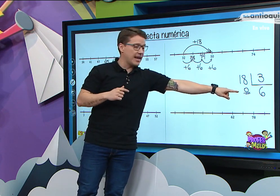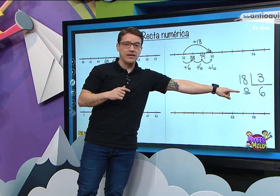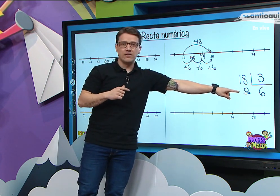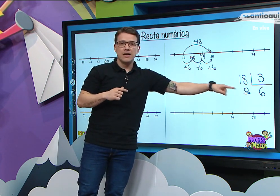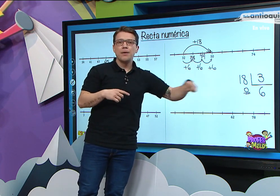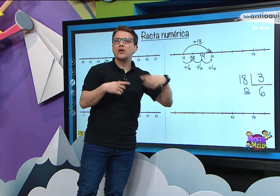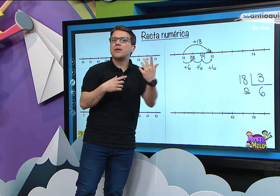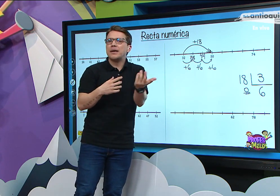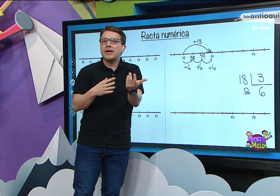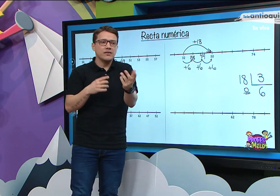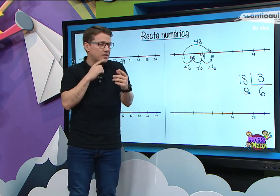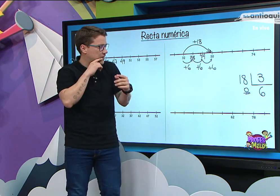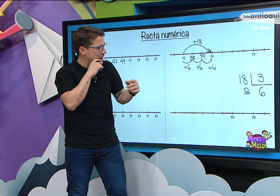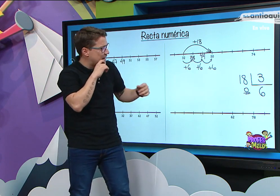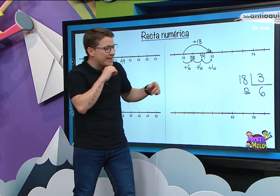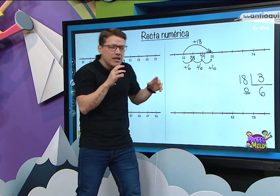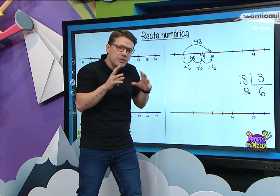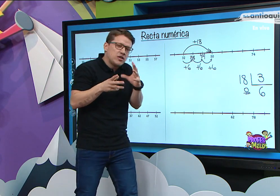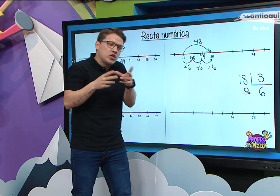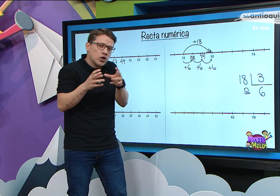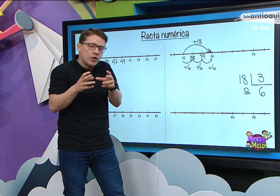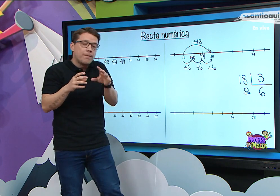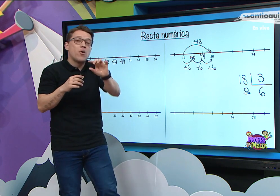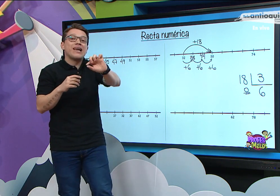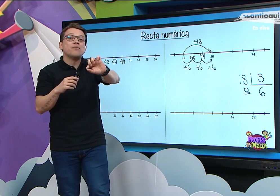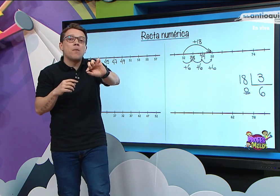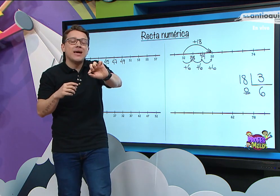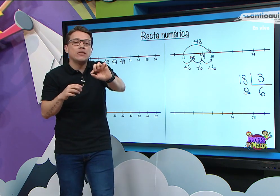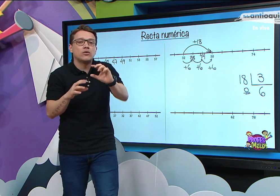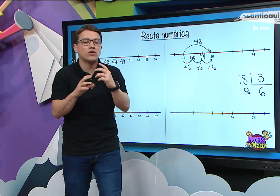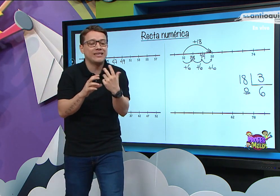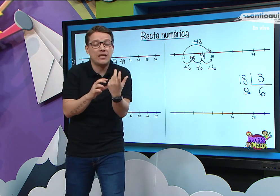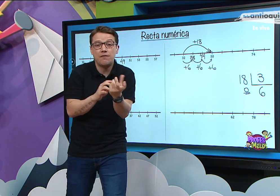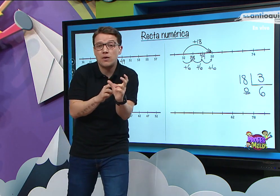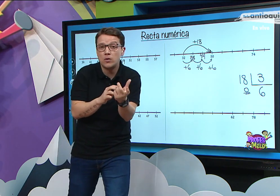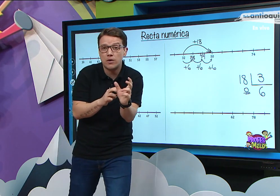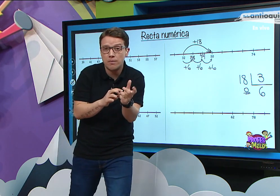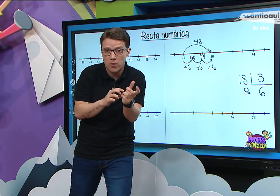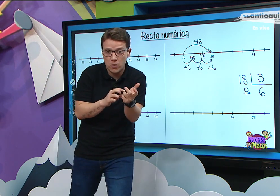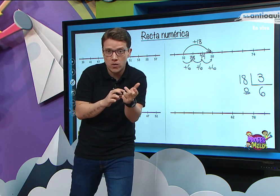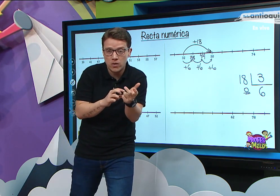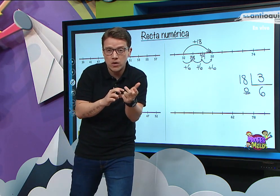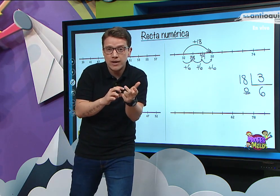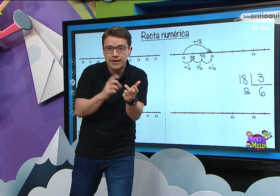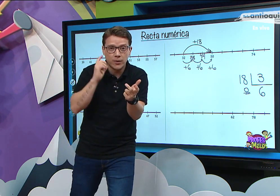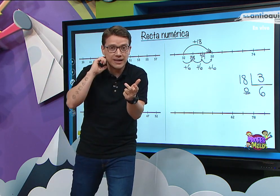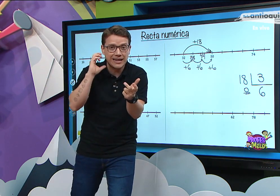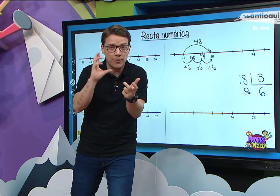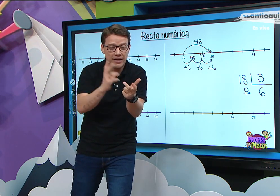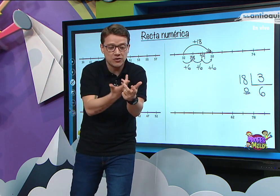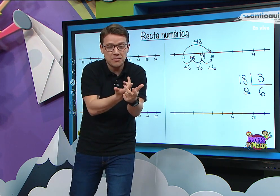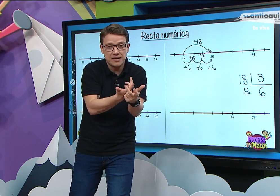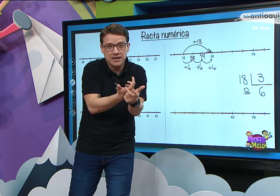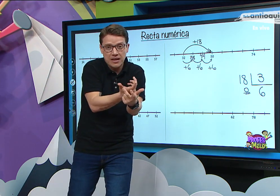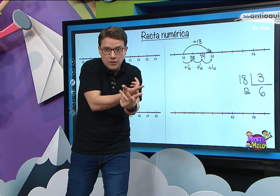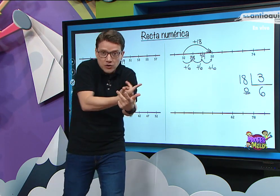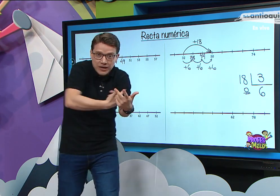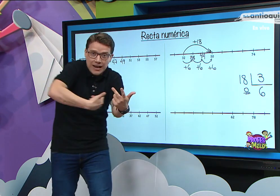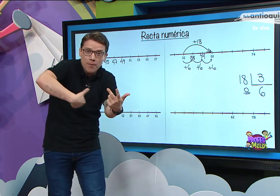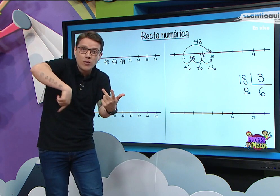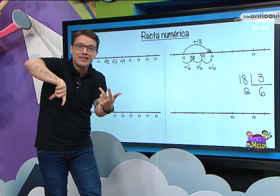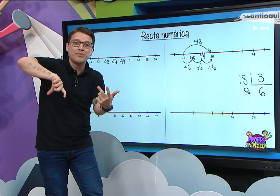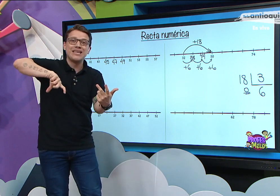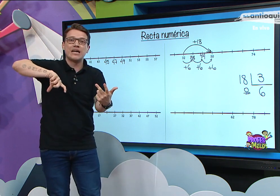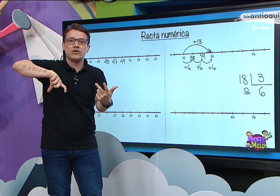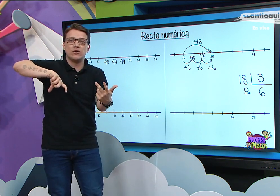da 6, pero también si la división por el momento se te dificulta un poco, recuerda que la operación inversa de la división